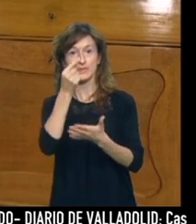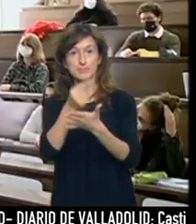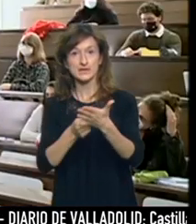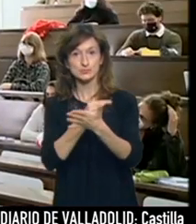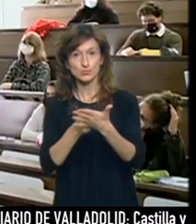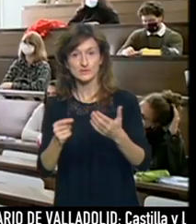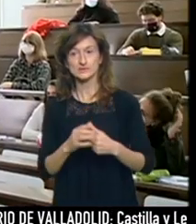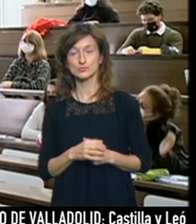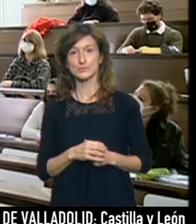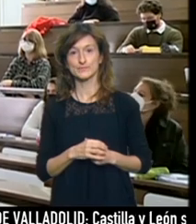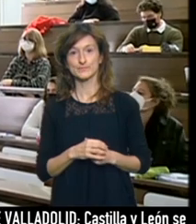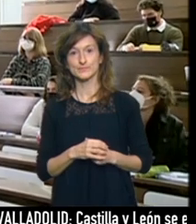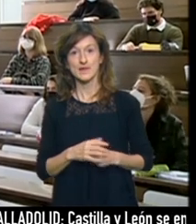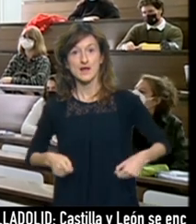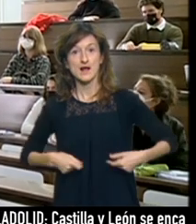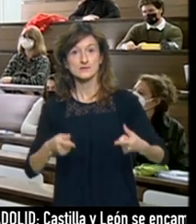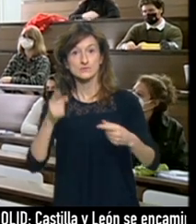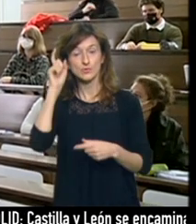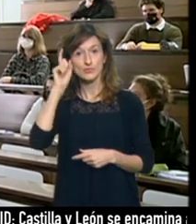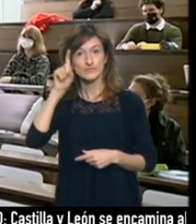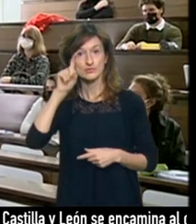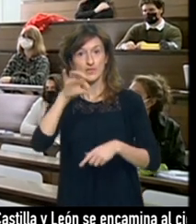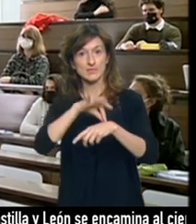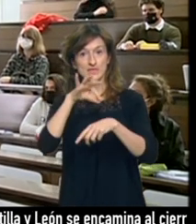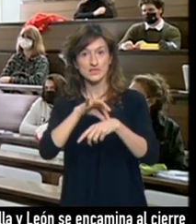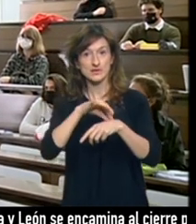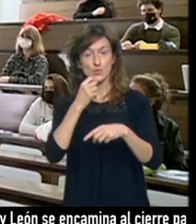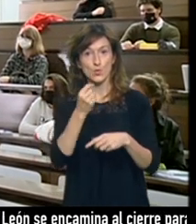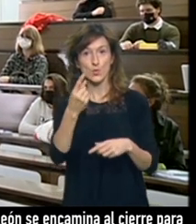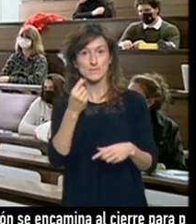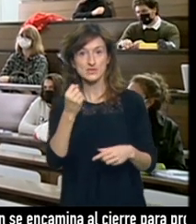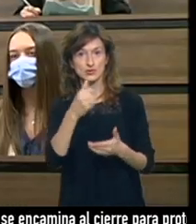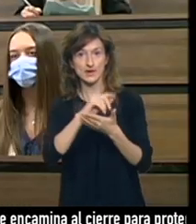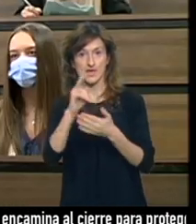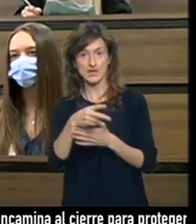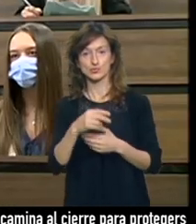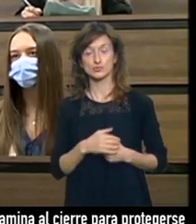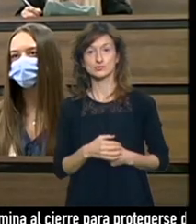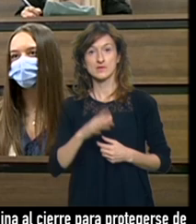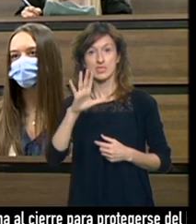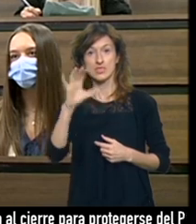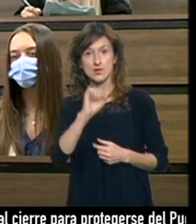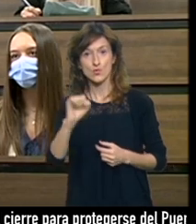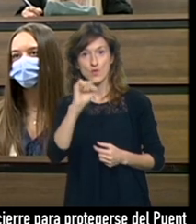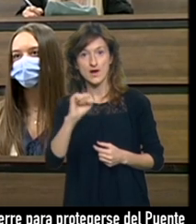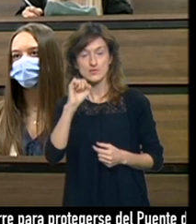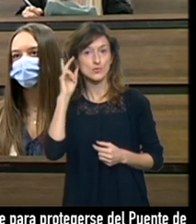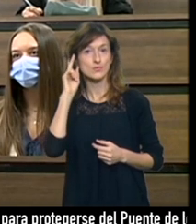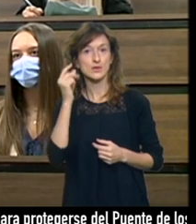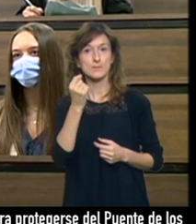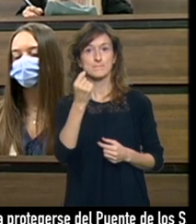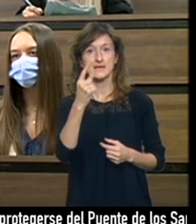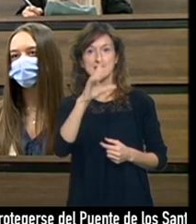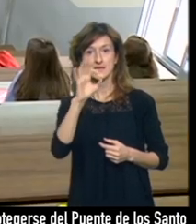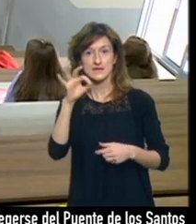presupuesto. Solo el gasto en profesorado en medicina alcanzaría el 1 millón de euros. En los próximos 5 años, aquí se jubilan